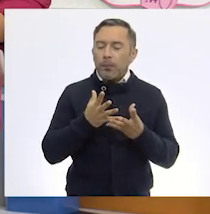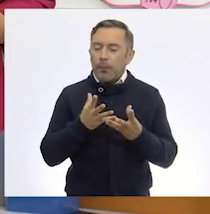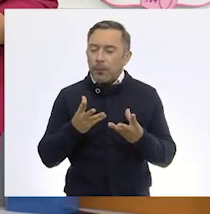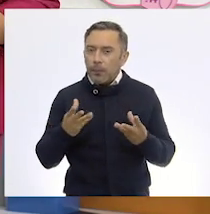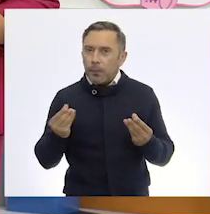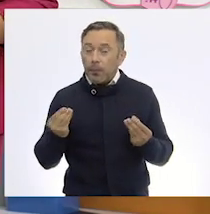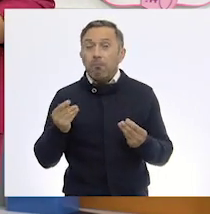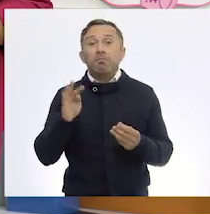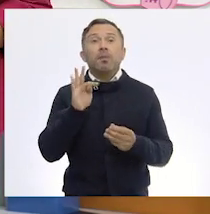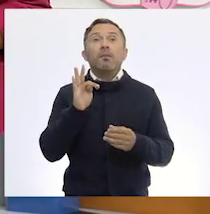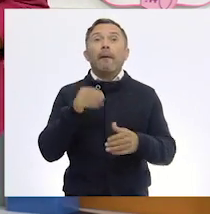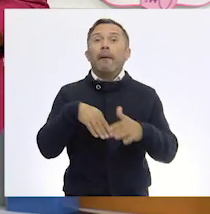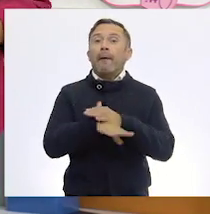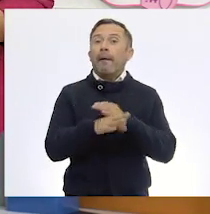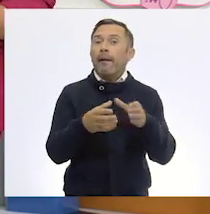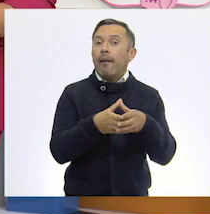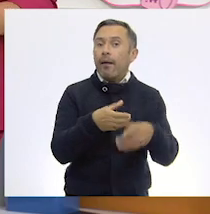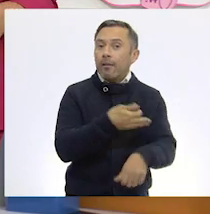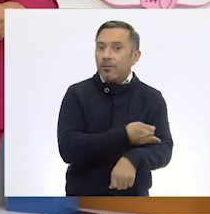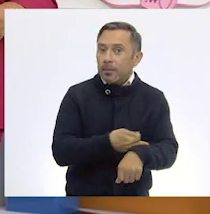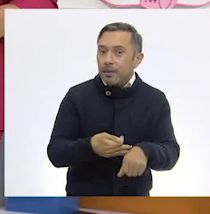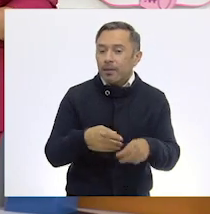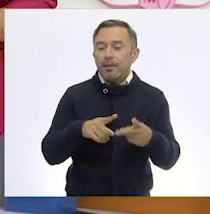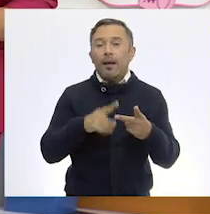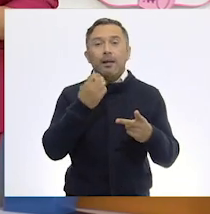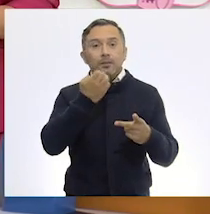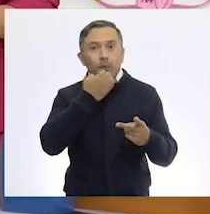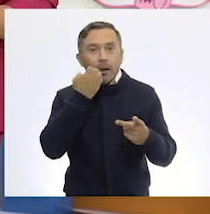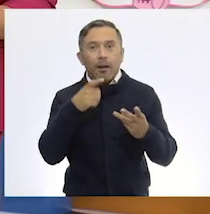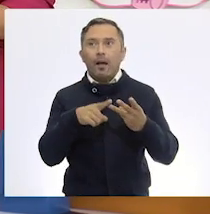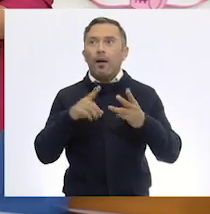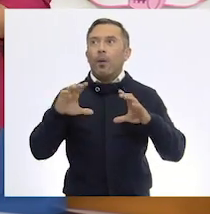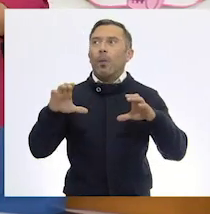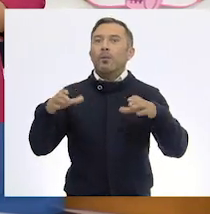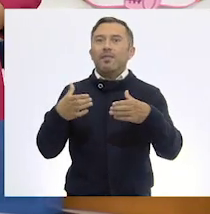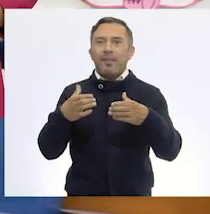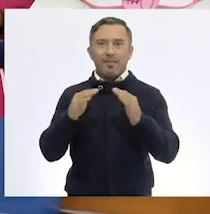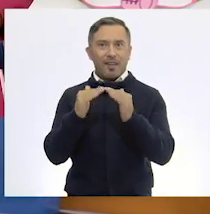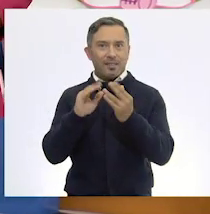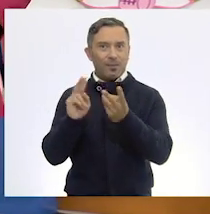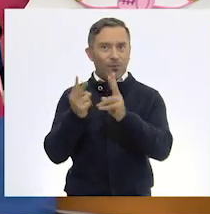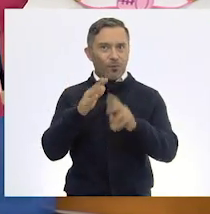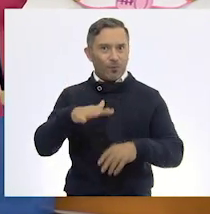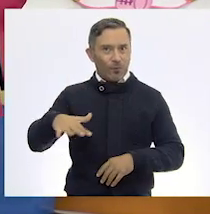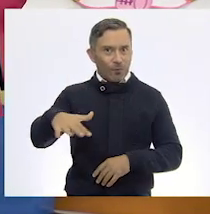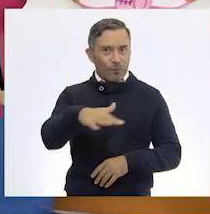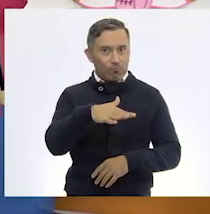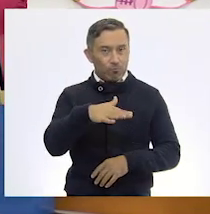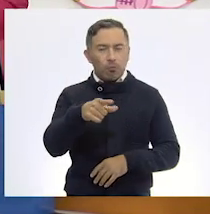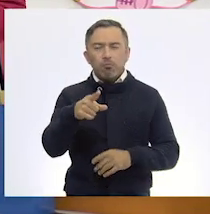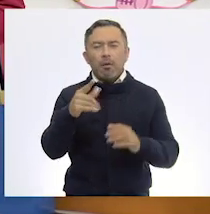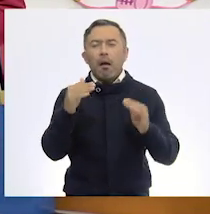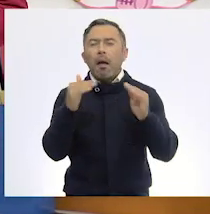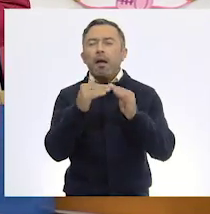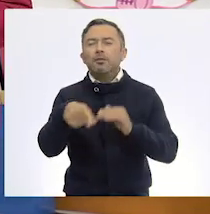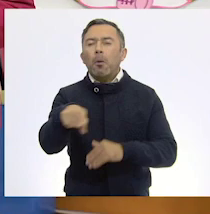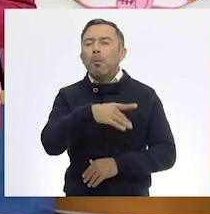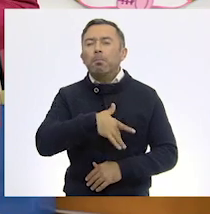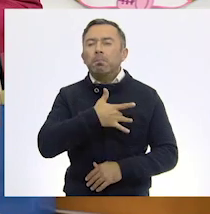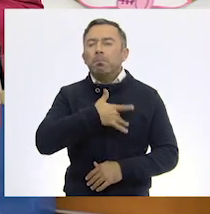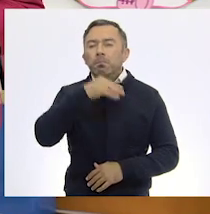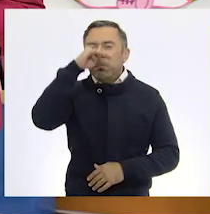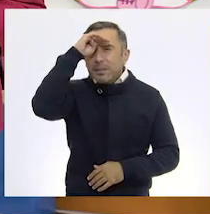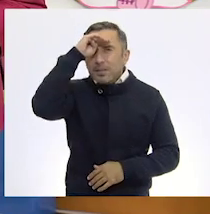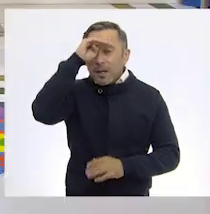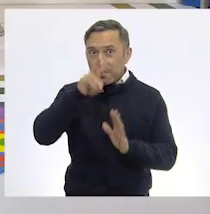o en la escuela, o en nuestra comunidad. ¿Qué opinan ustedes allá en casa? ¿Nos acompañan a ver el video? ¿Listos,